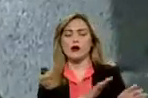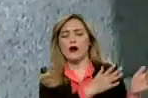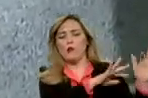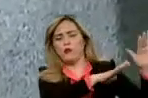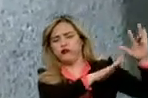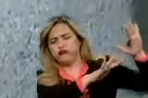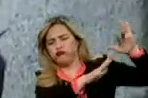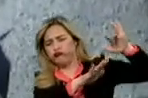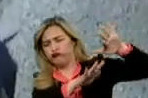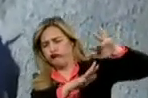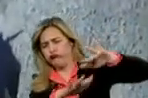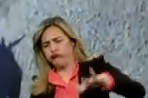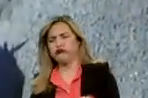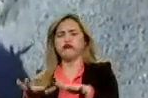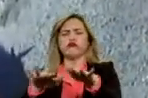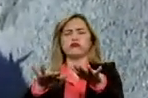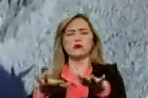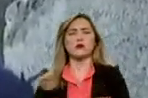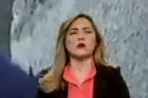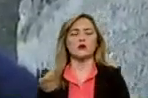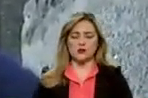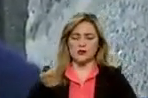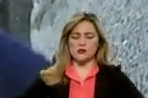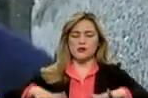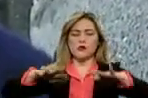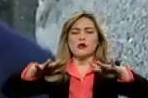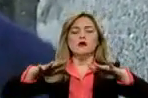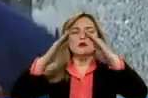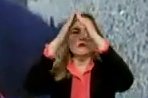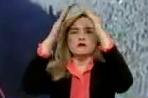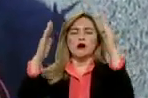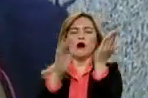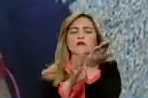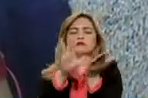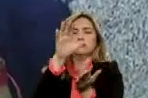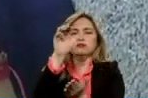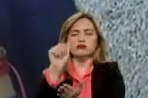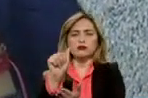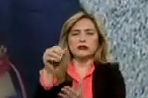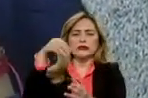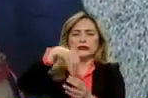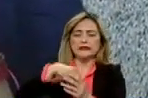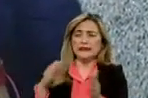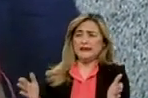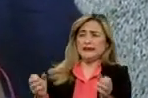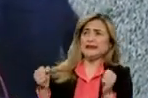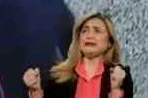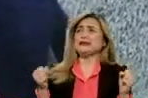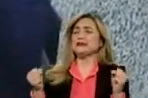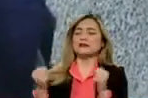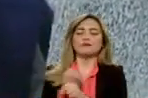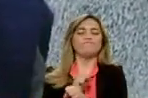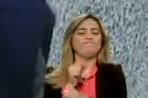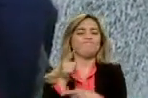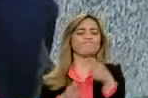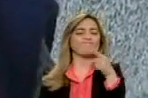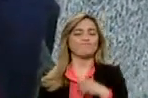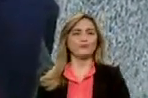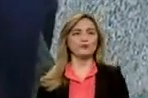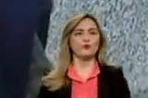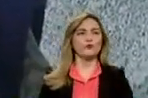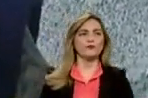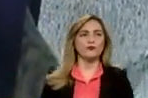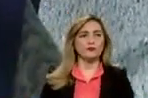para acá, entonces se hizo de llenar toda la entrada de mi hermana. Ella se quedó ahí encerrada, no podía salir. Nadie, si